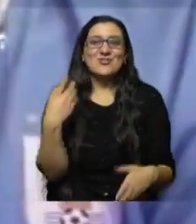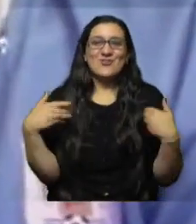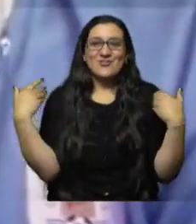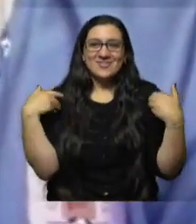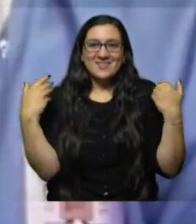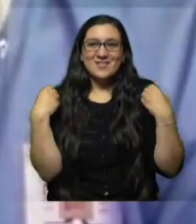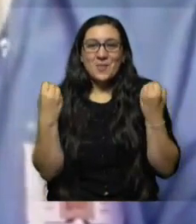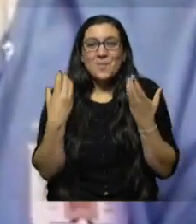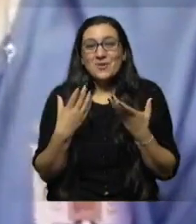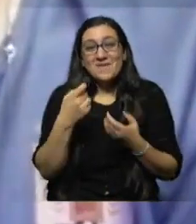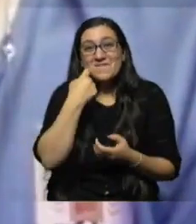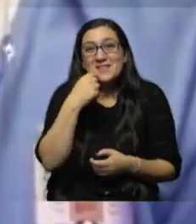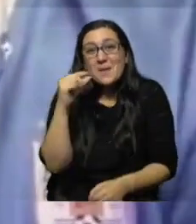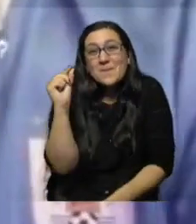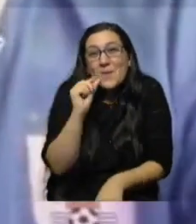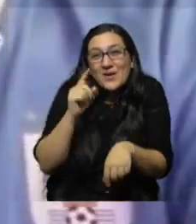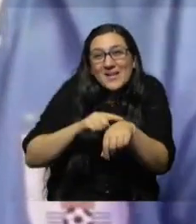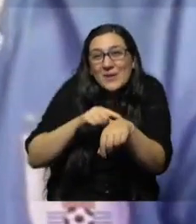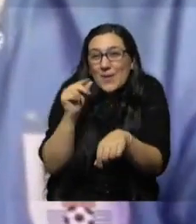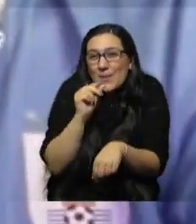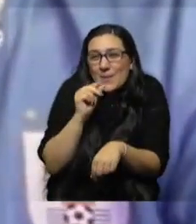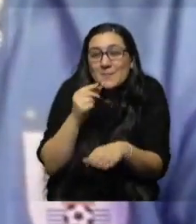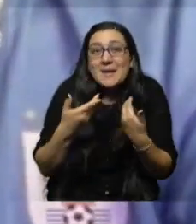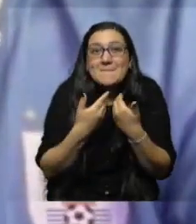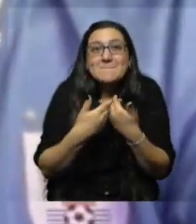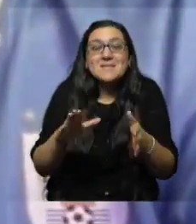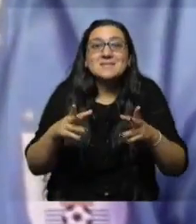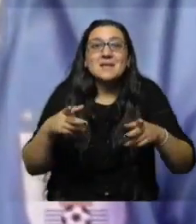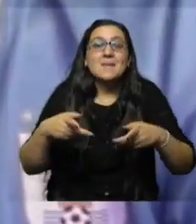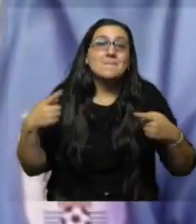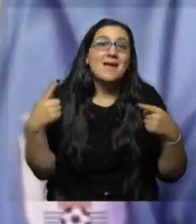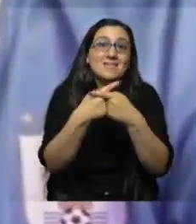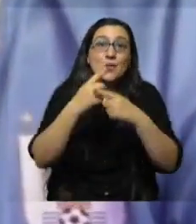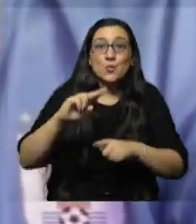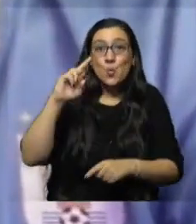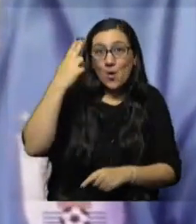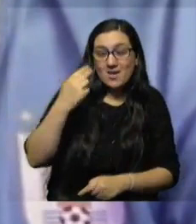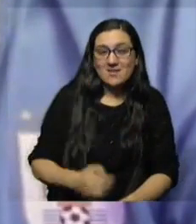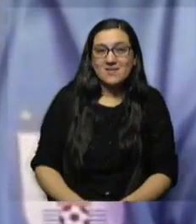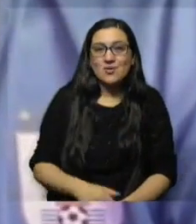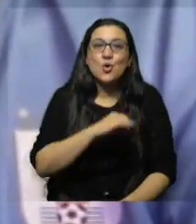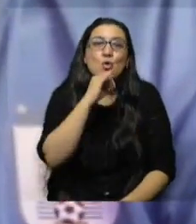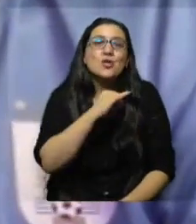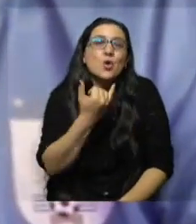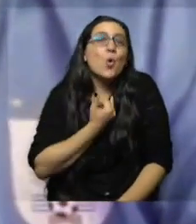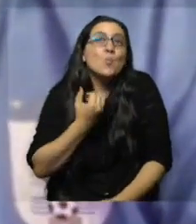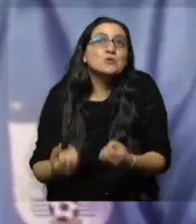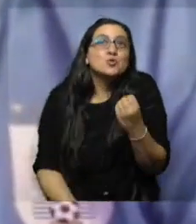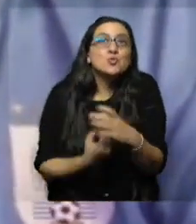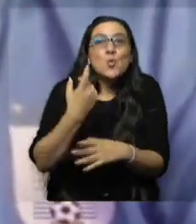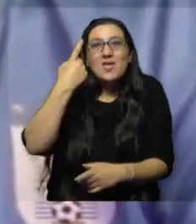estamos a pocos minutos de que comience este partido inaugural de Uruguay. Contanos cómo fue que surge esta